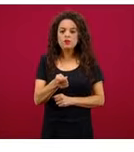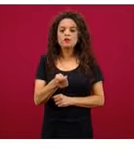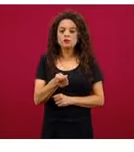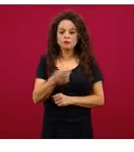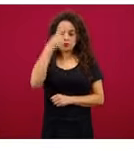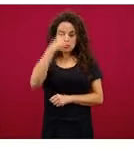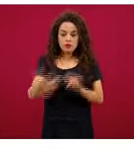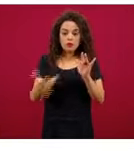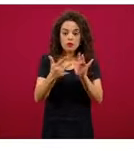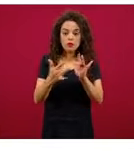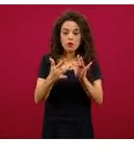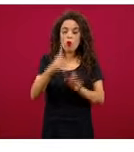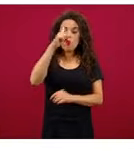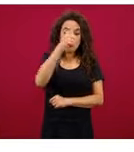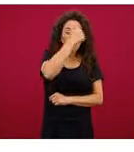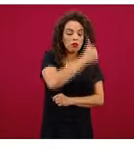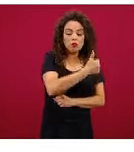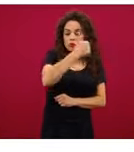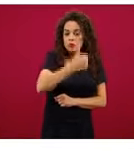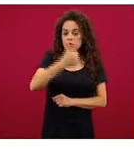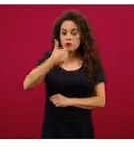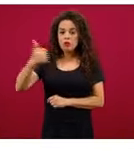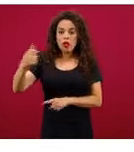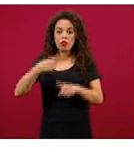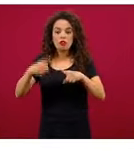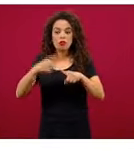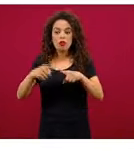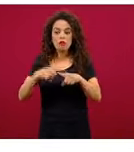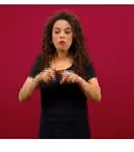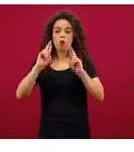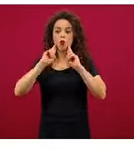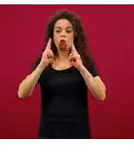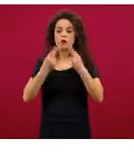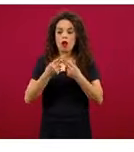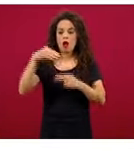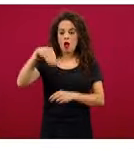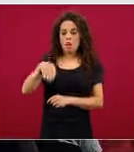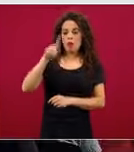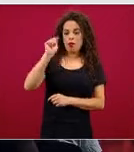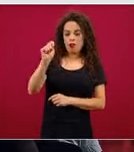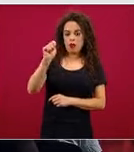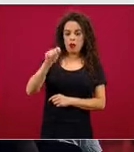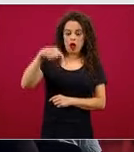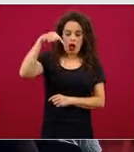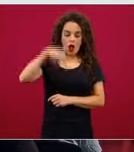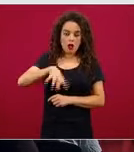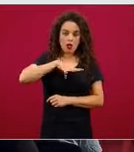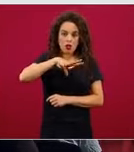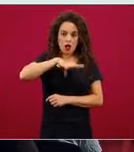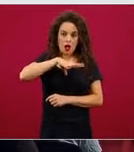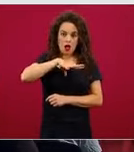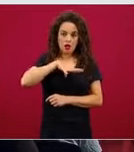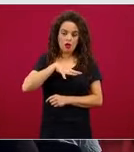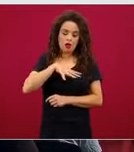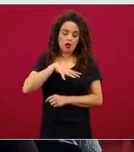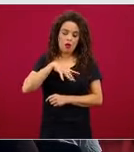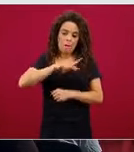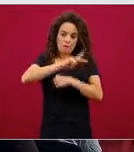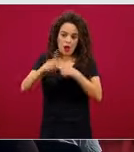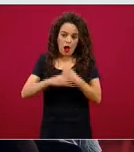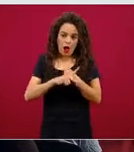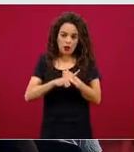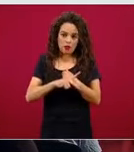de contacto de cada una de las unidades MT en el país o activa en el momento, para el